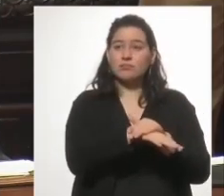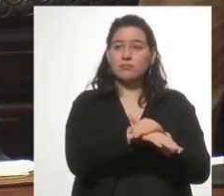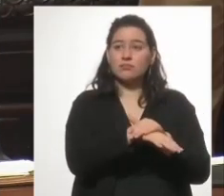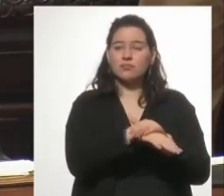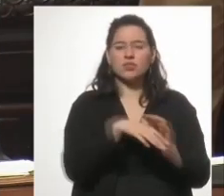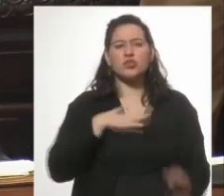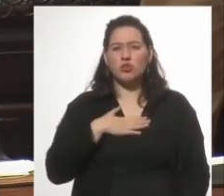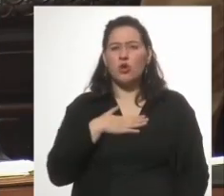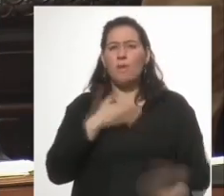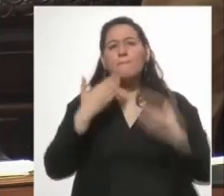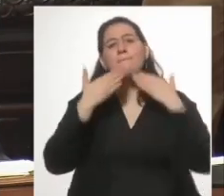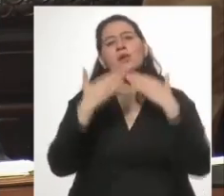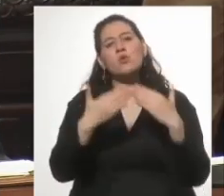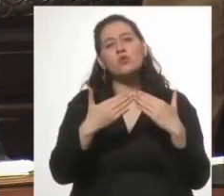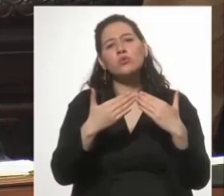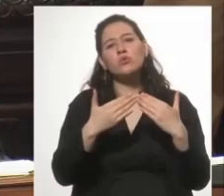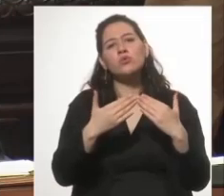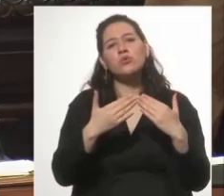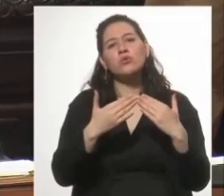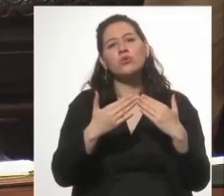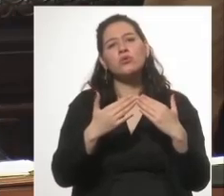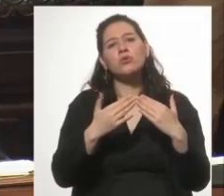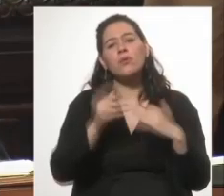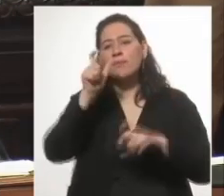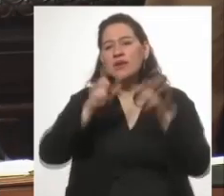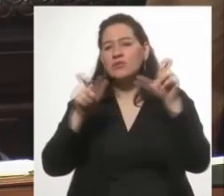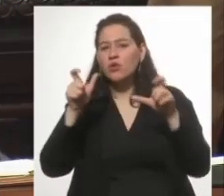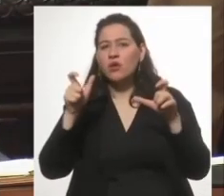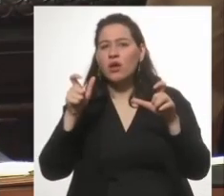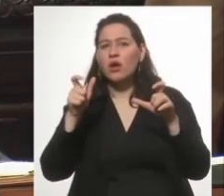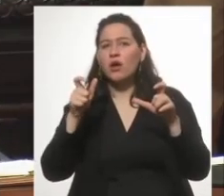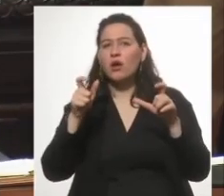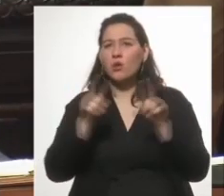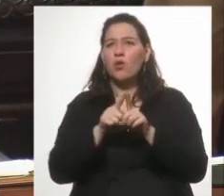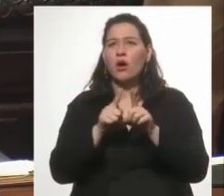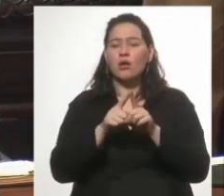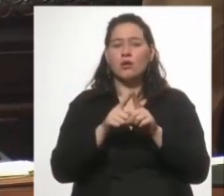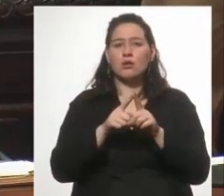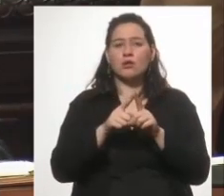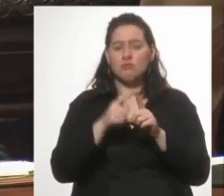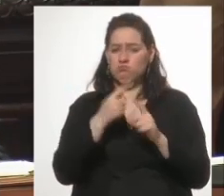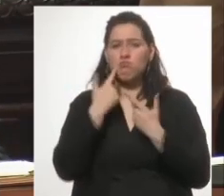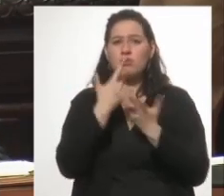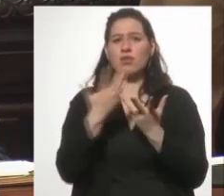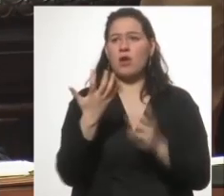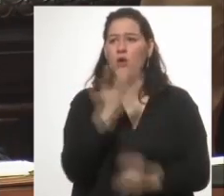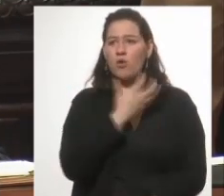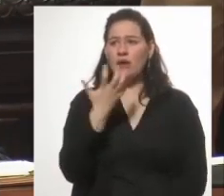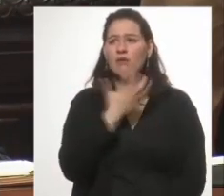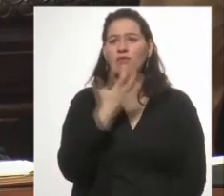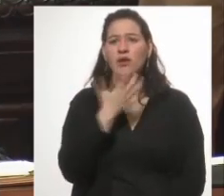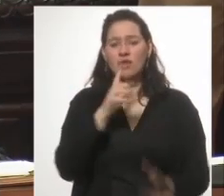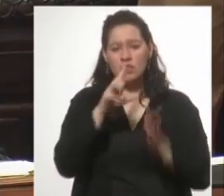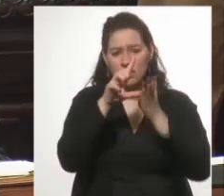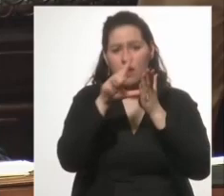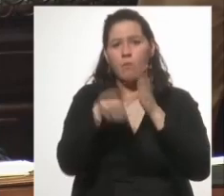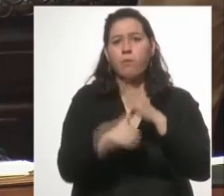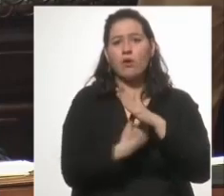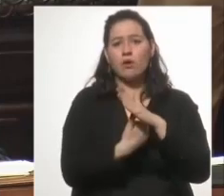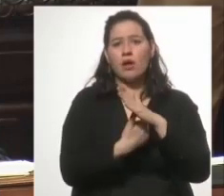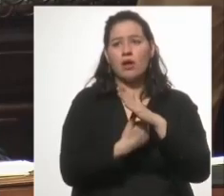Y yo pregunto, todas estas voces que se levantan horrorizadas por la demora